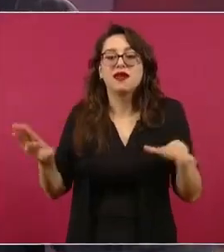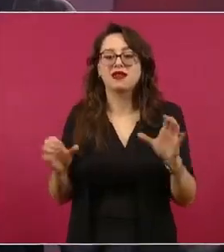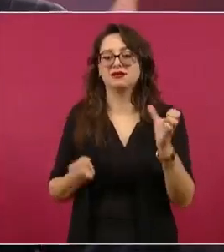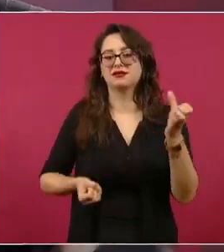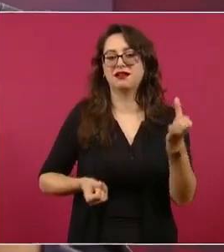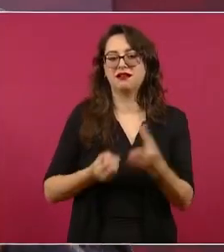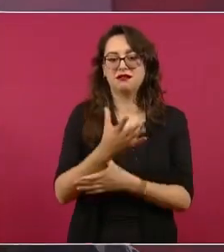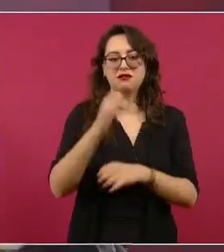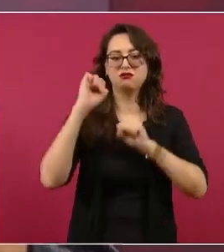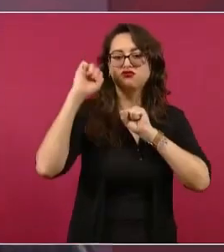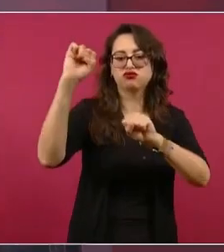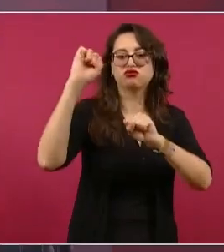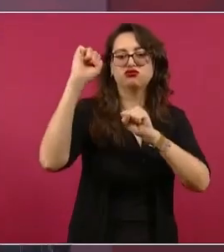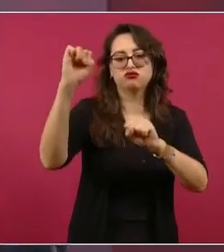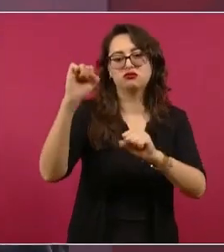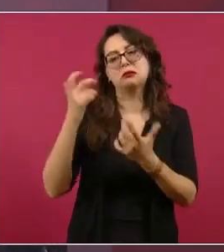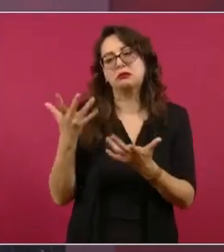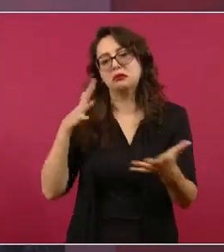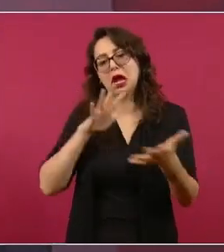que